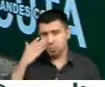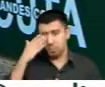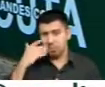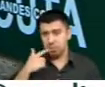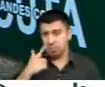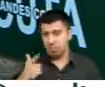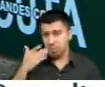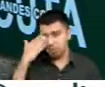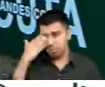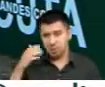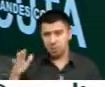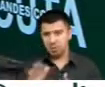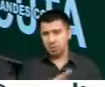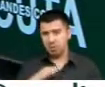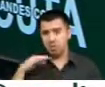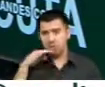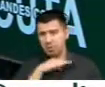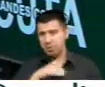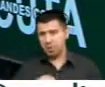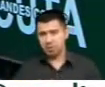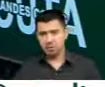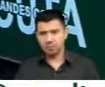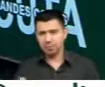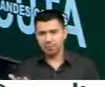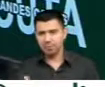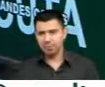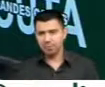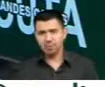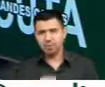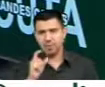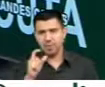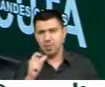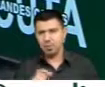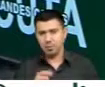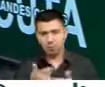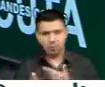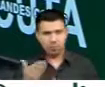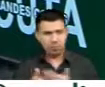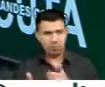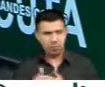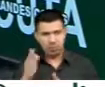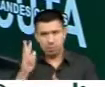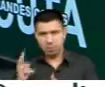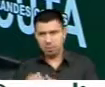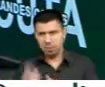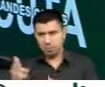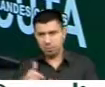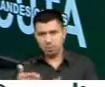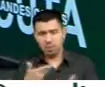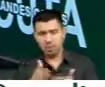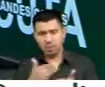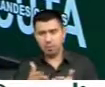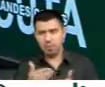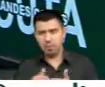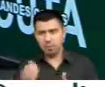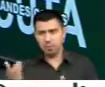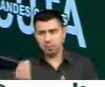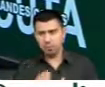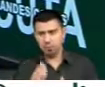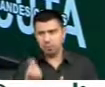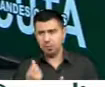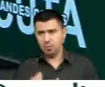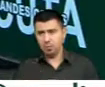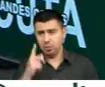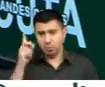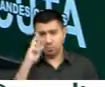que se hacía es que el comercio cucuteño le prestaba un servicio a los venezolanos a la hora de poder comprar los artículos que hoy por hoy no se encuentran en